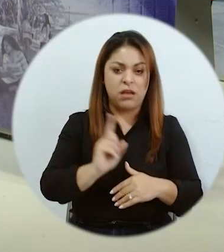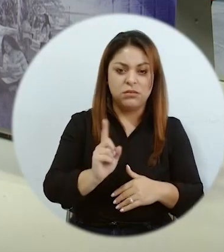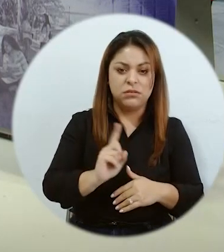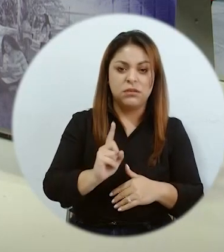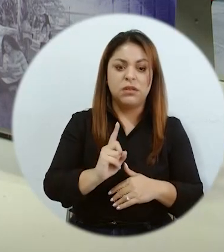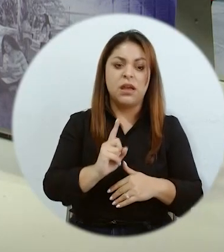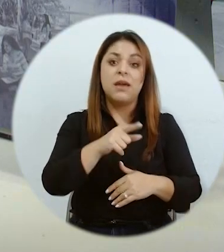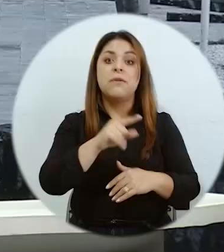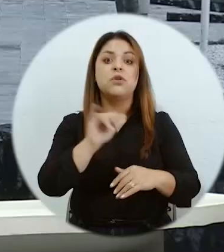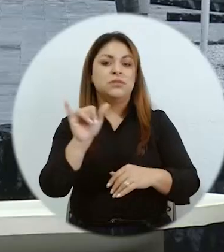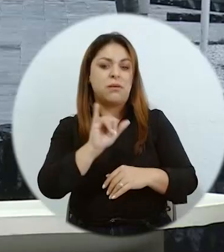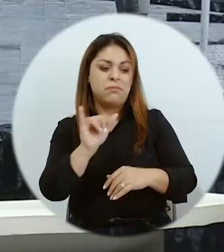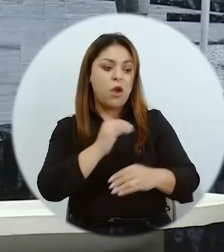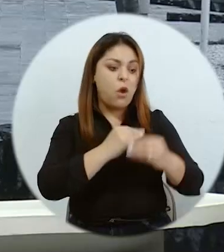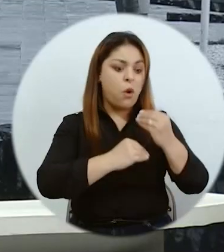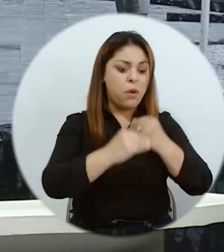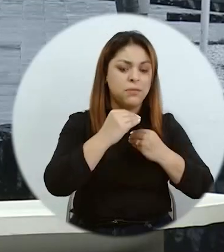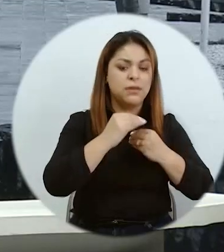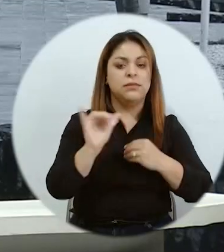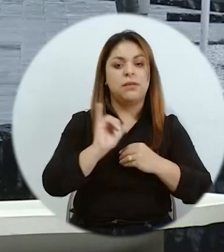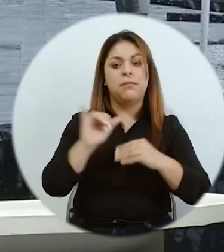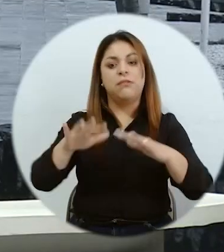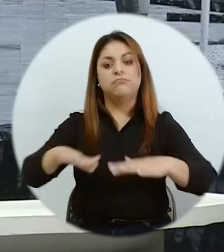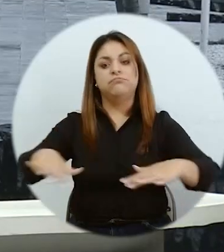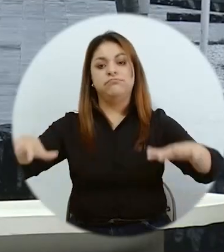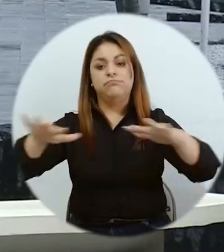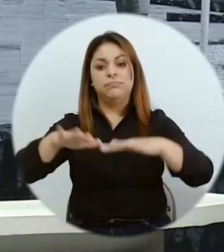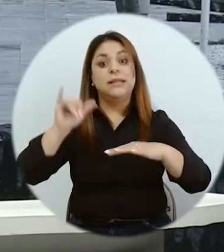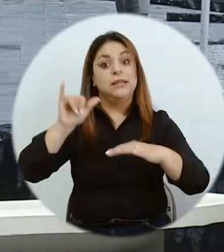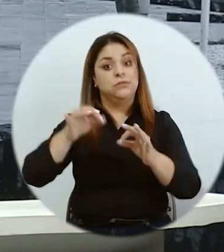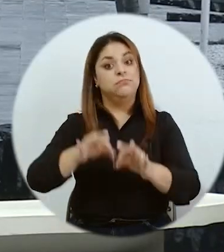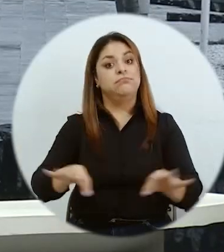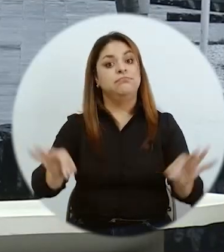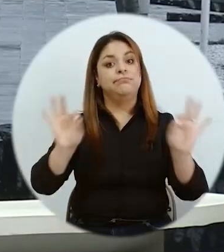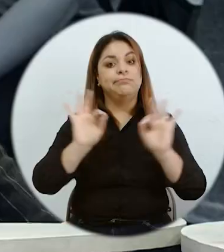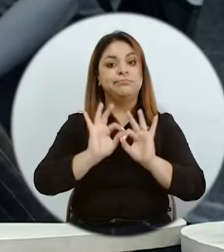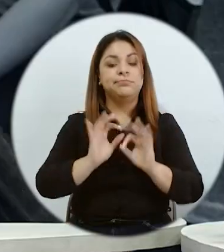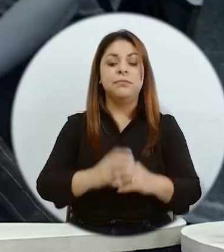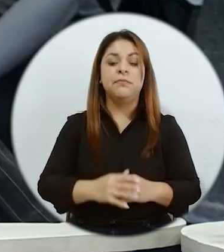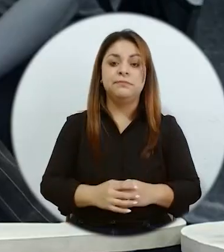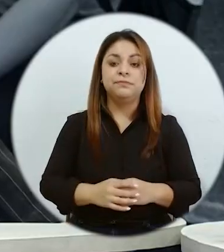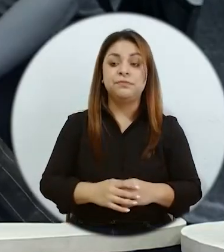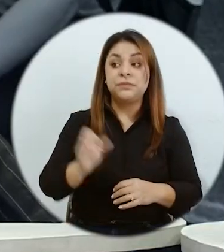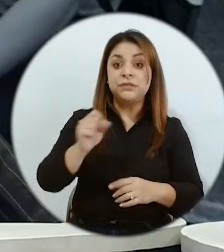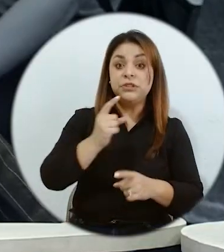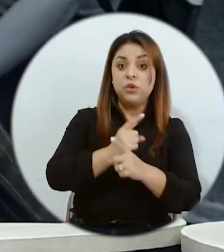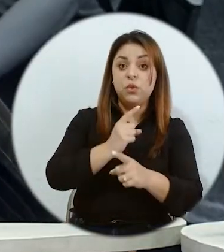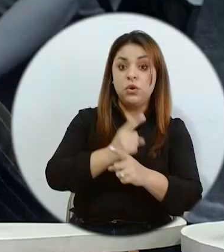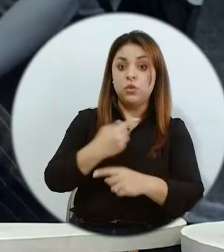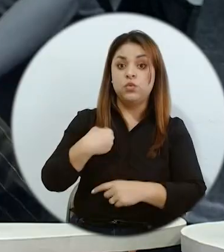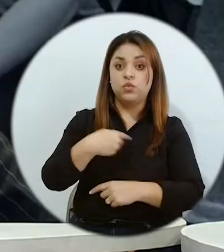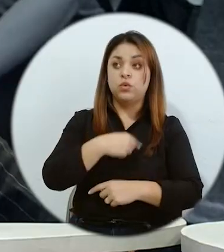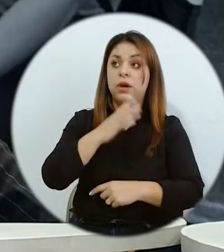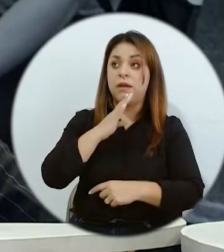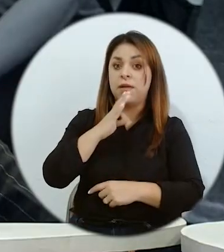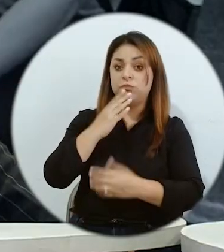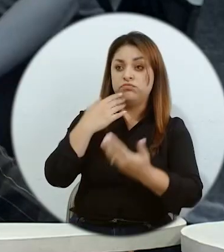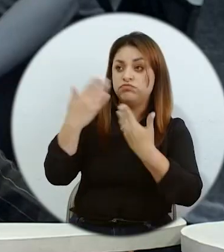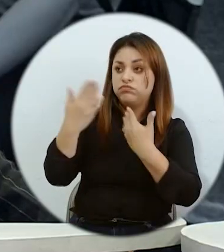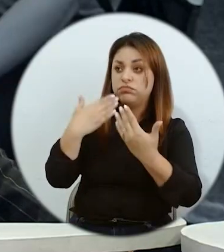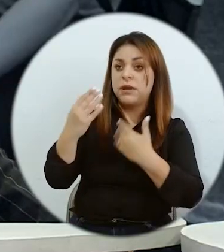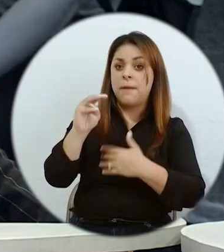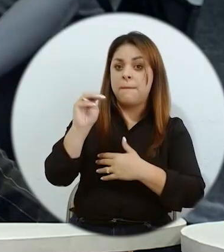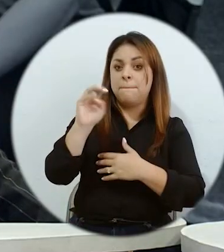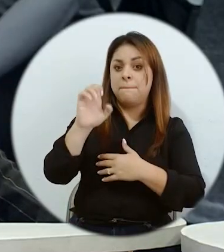causa daños al entorno, lo cual también es muy importante. Sí, precisamente una mirada conversó con Melvin López, quien